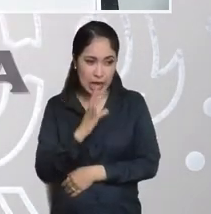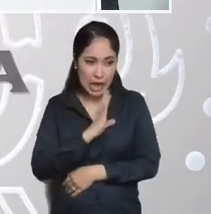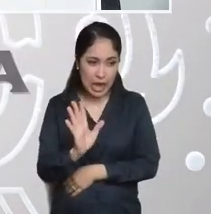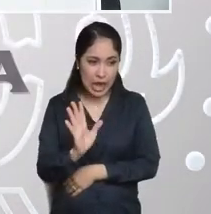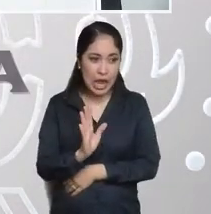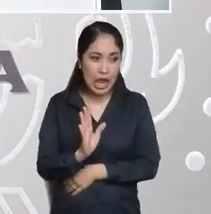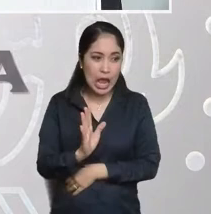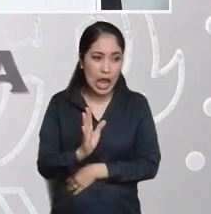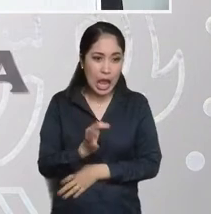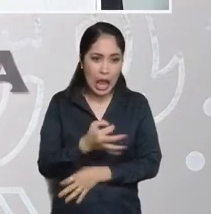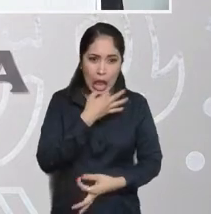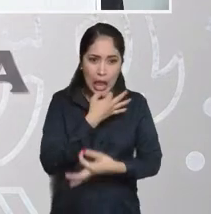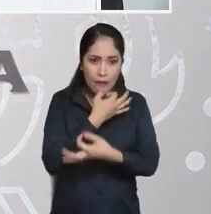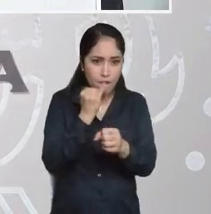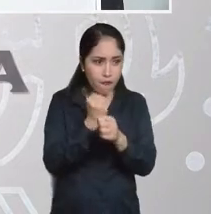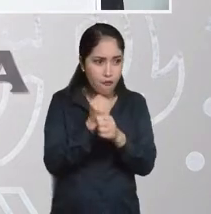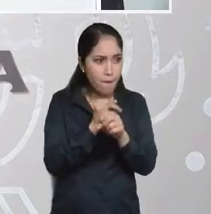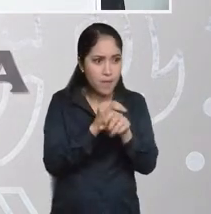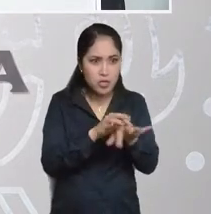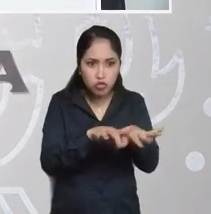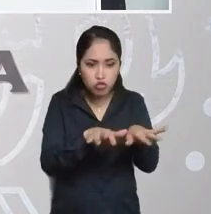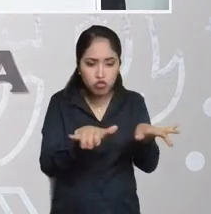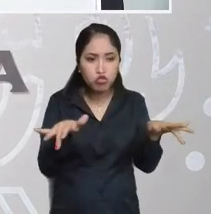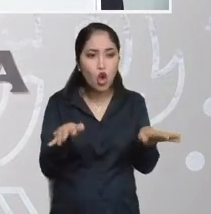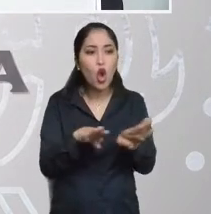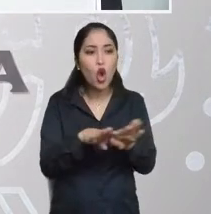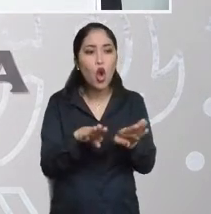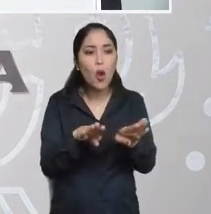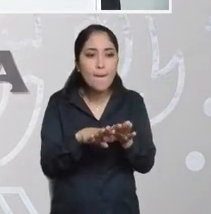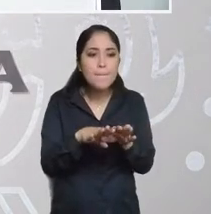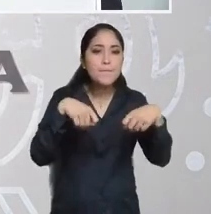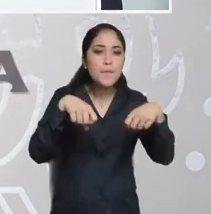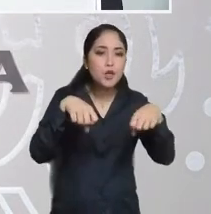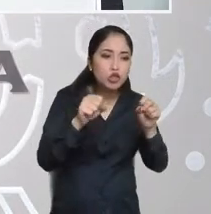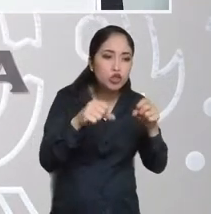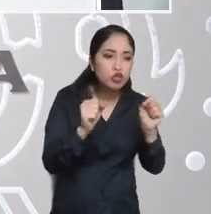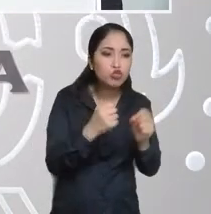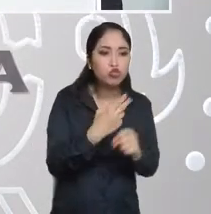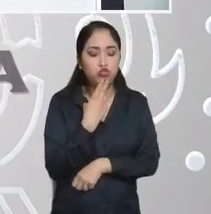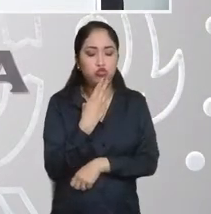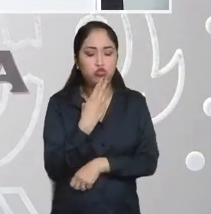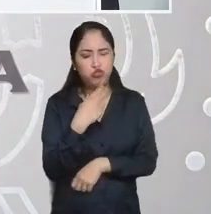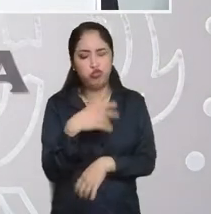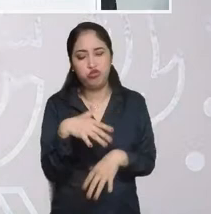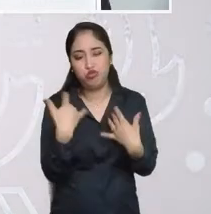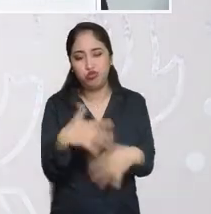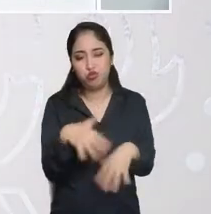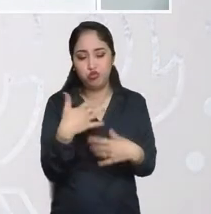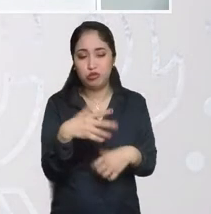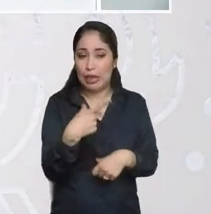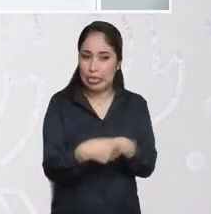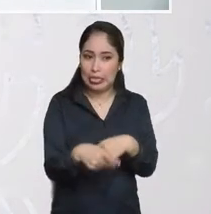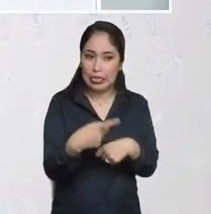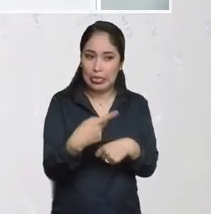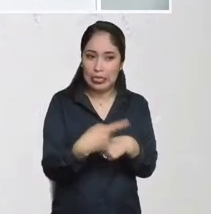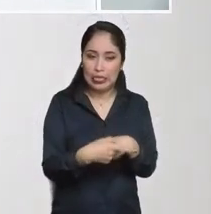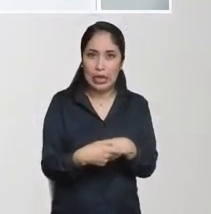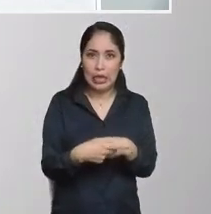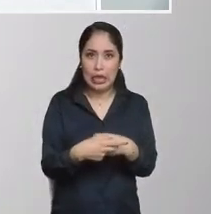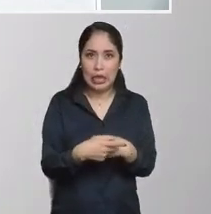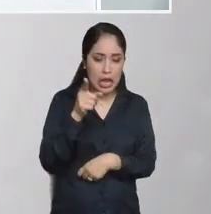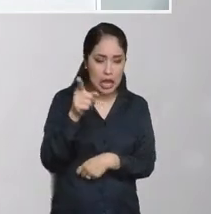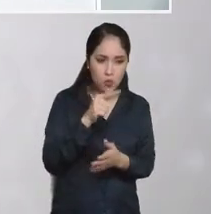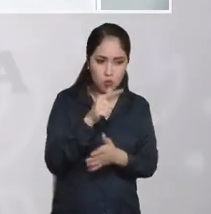estos accidentes y particularmente las motocicletas, que no solamente allá se dan. Tenemos aquí, yo les platicaba,